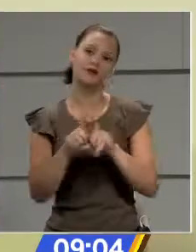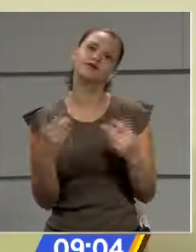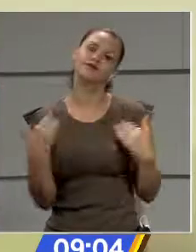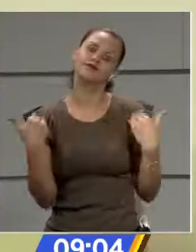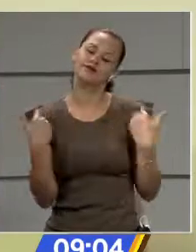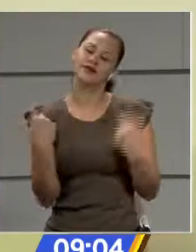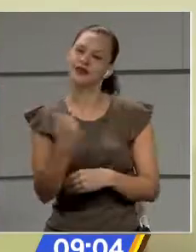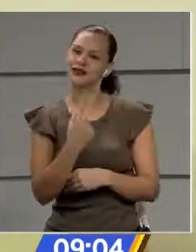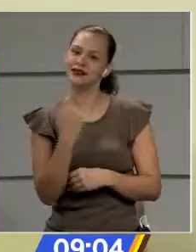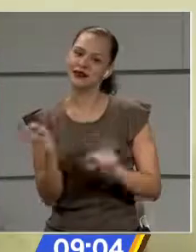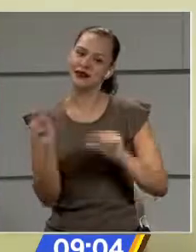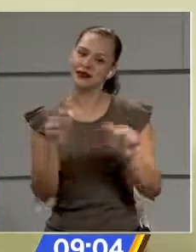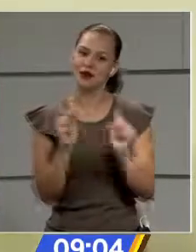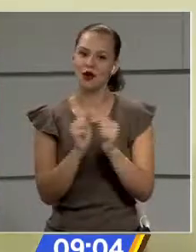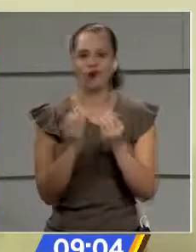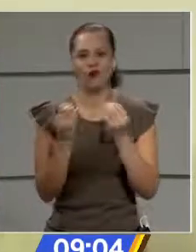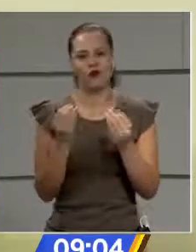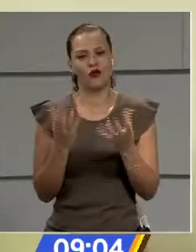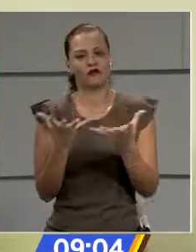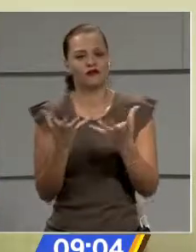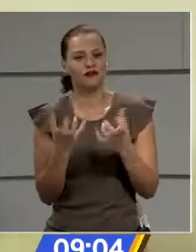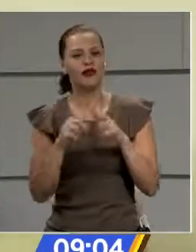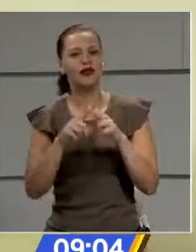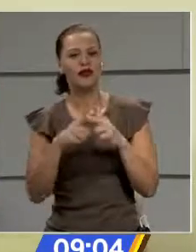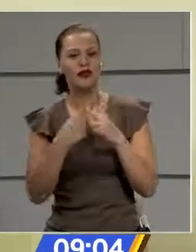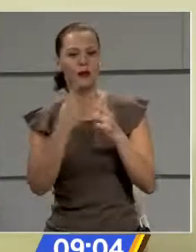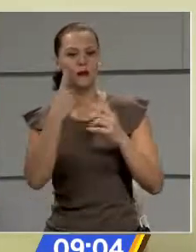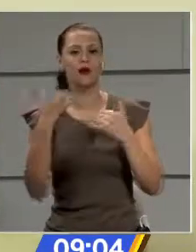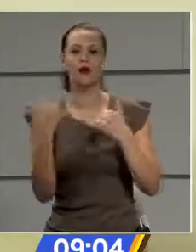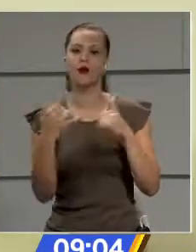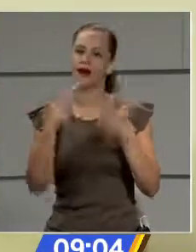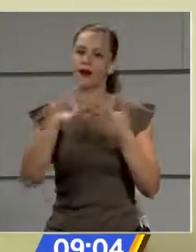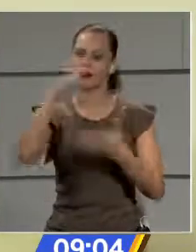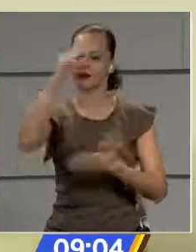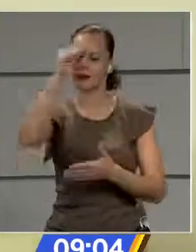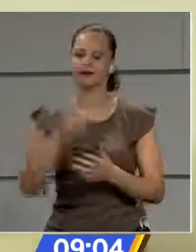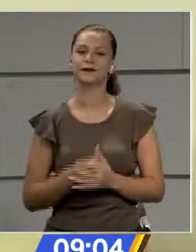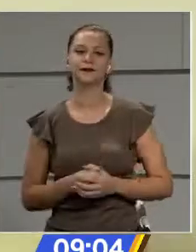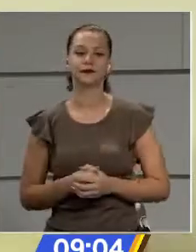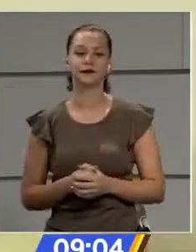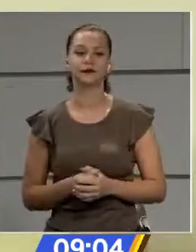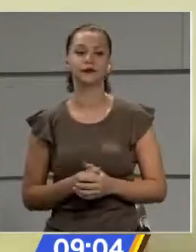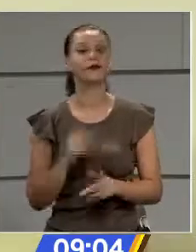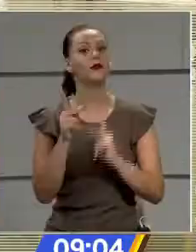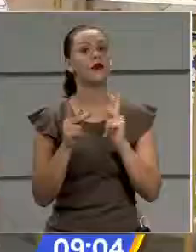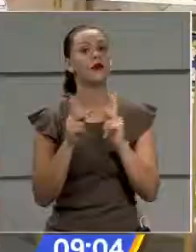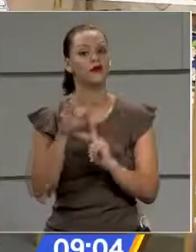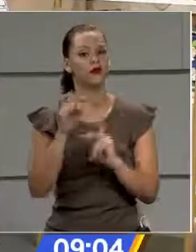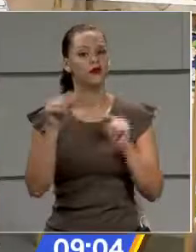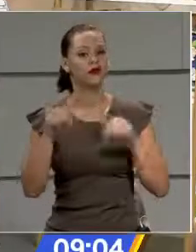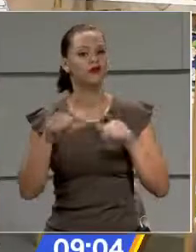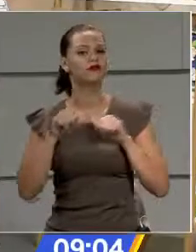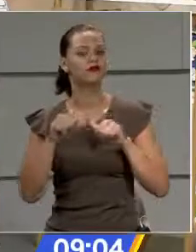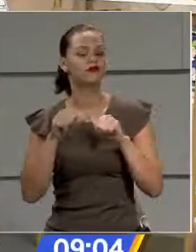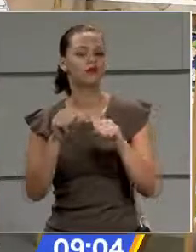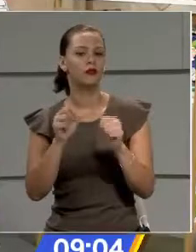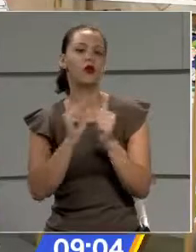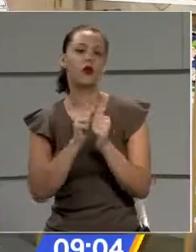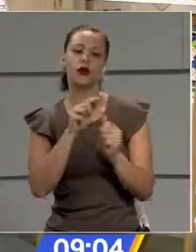gusto como siempre estar acá con muchas ganas de iniciar para jugar y aprender. Perfecto, y hoy vamos a continuar con